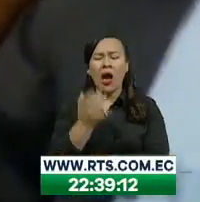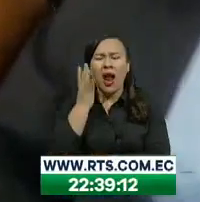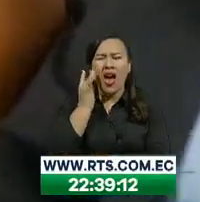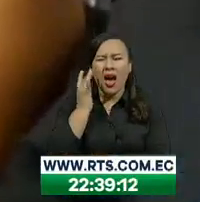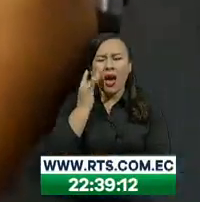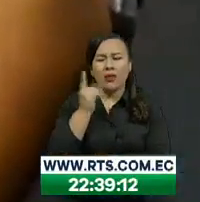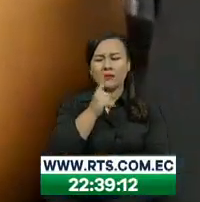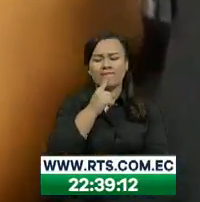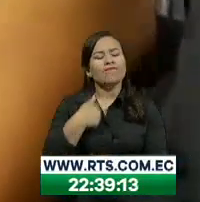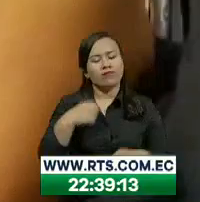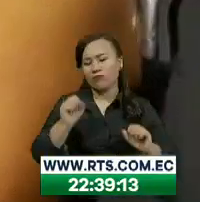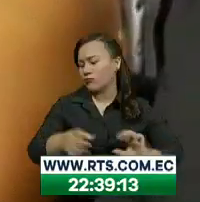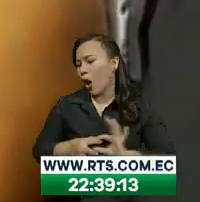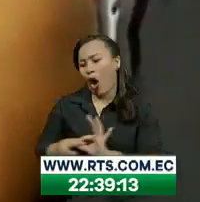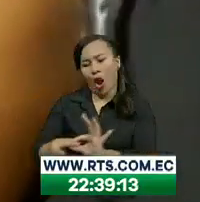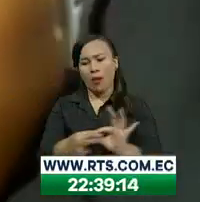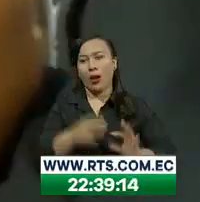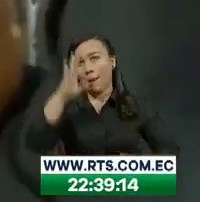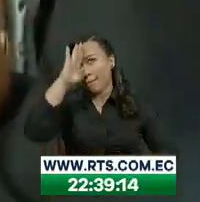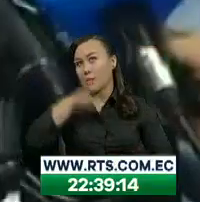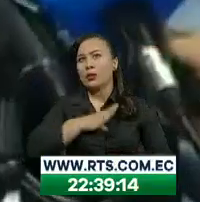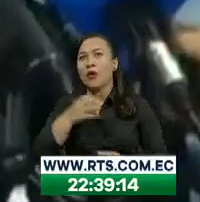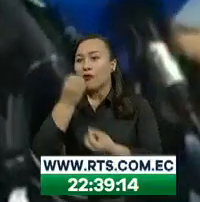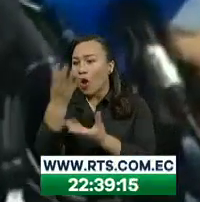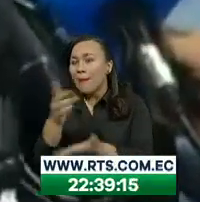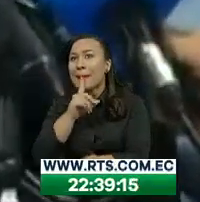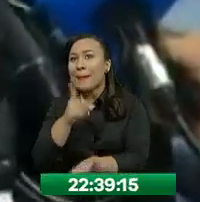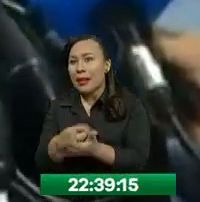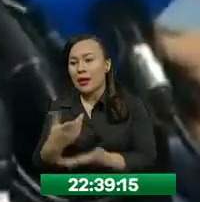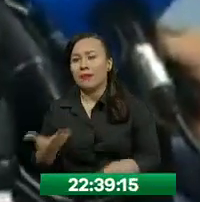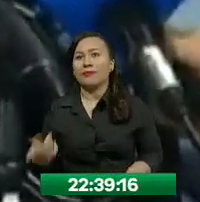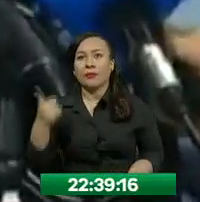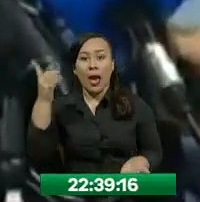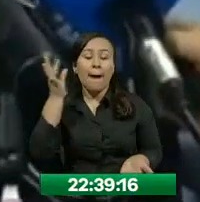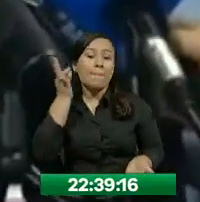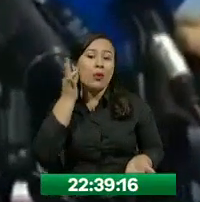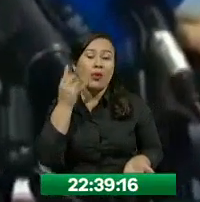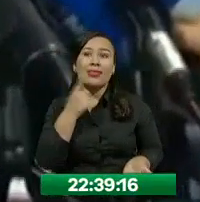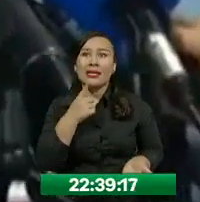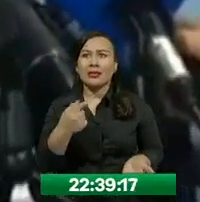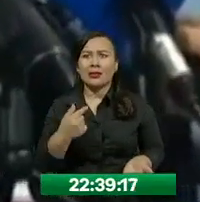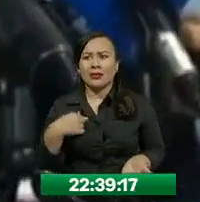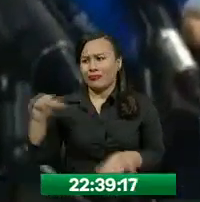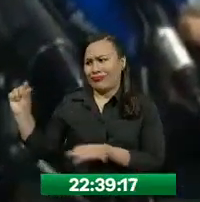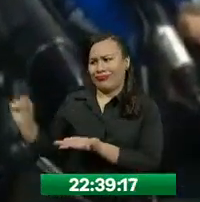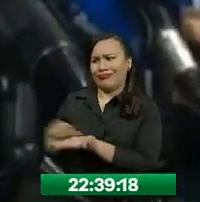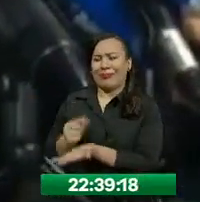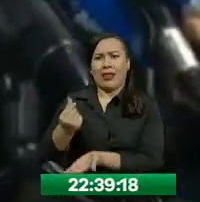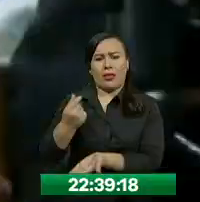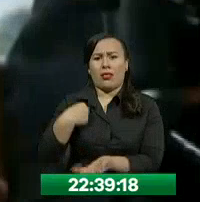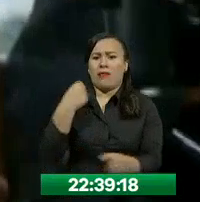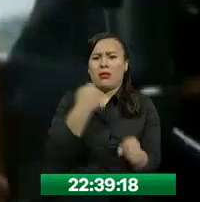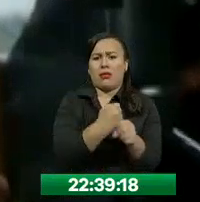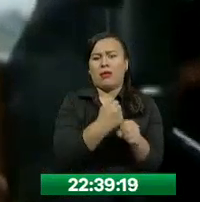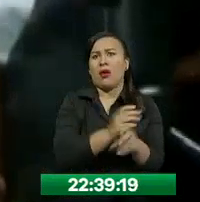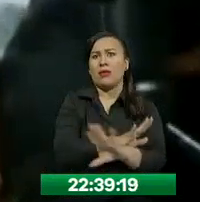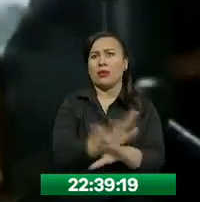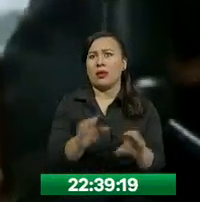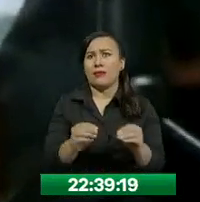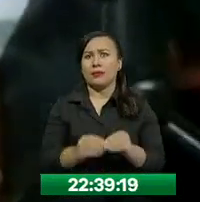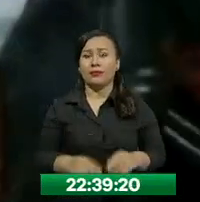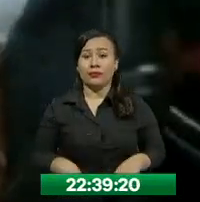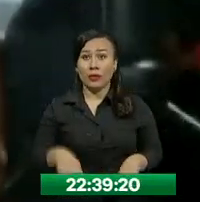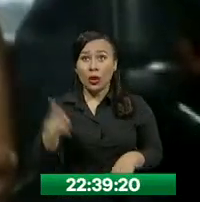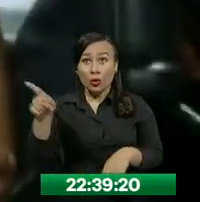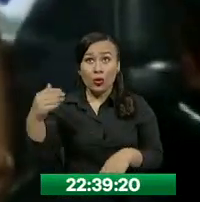para colaborar con las autoridades y decir su verdad. Según la señora, solo se ganaba unos pesos para poder subsistir. ¿El conductor estaba